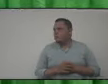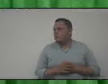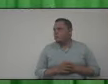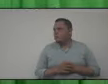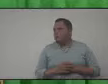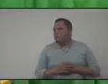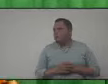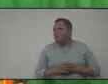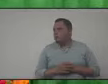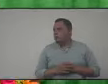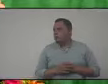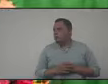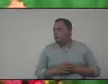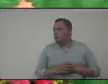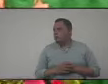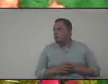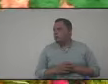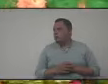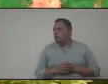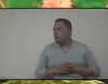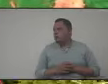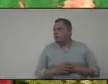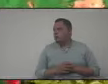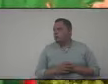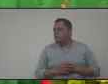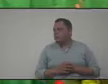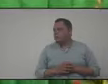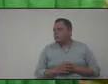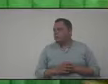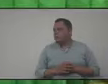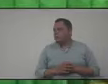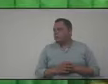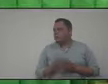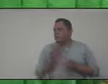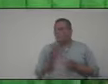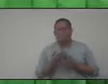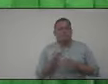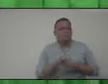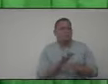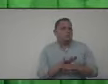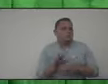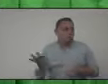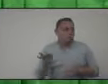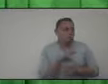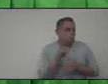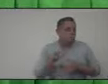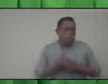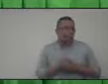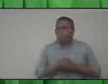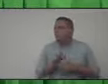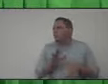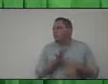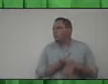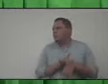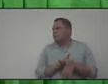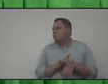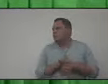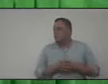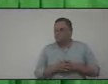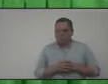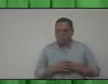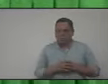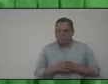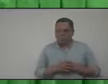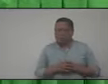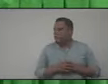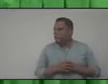nuestra audiencia pública de rendición de cuentas. Don Pedro. Muy buenas tardes para todos. Doctora Nuria, quiero con